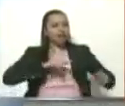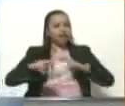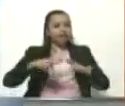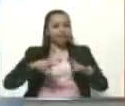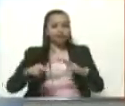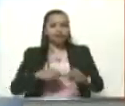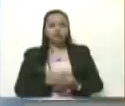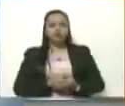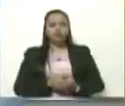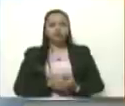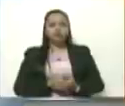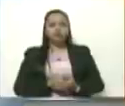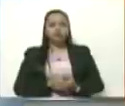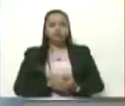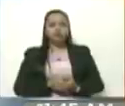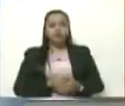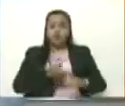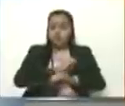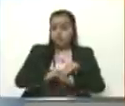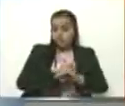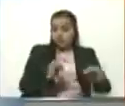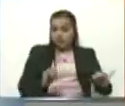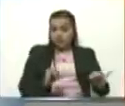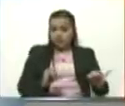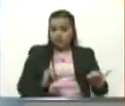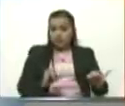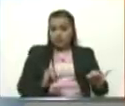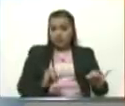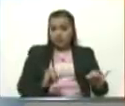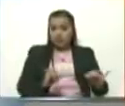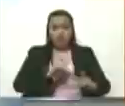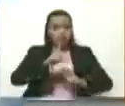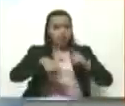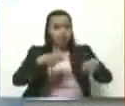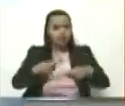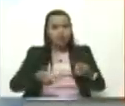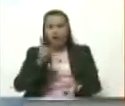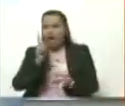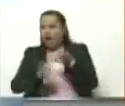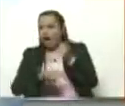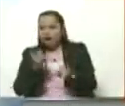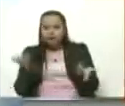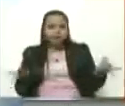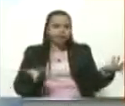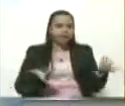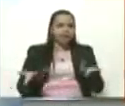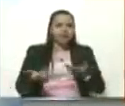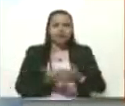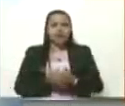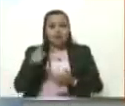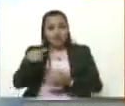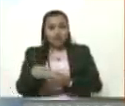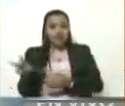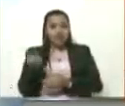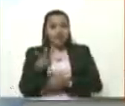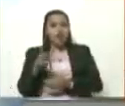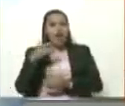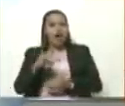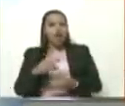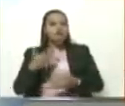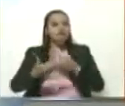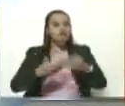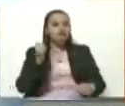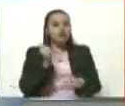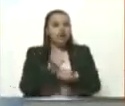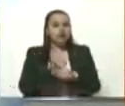la definición y la finalización de hechos en el terreno hemos ido procesando